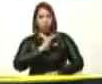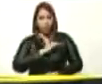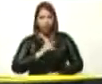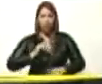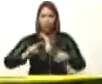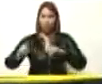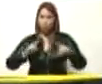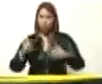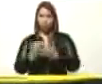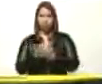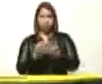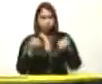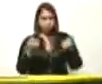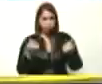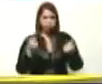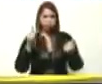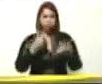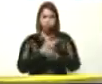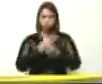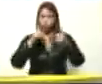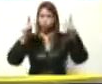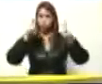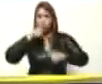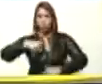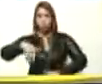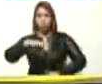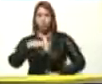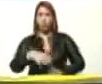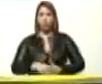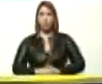movilidad económica, la libertad del pueblo.